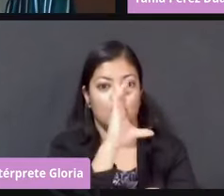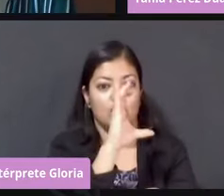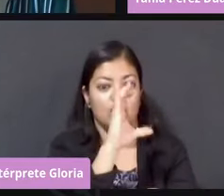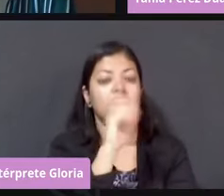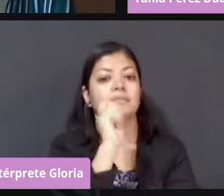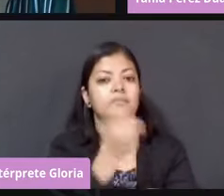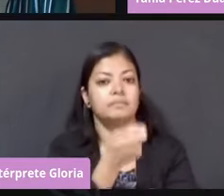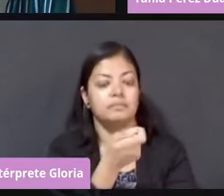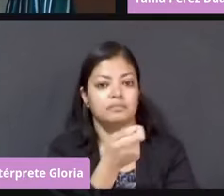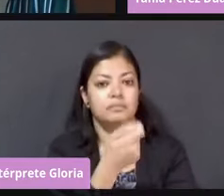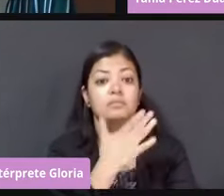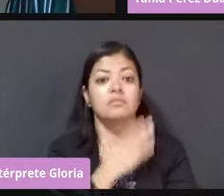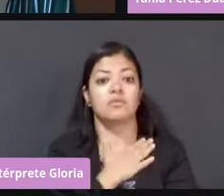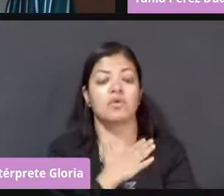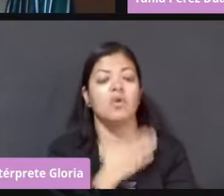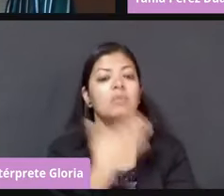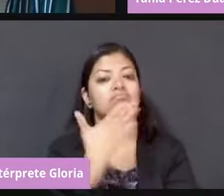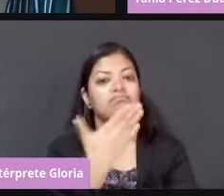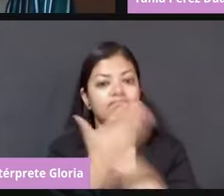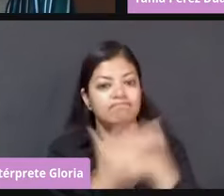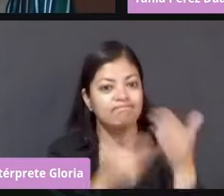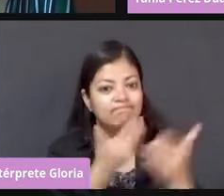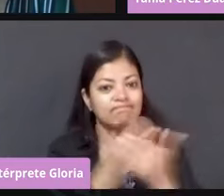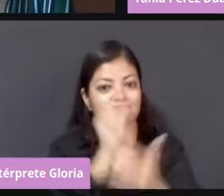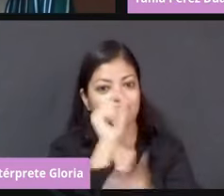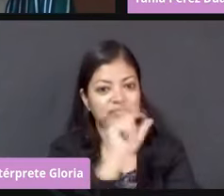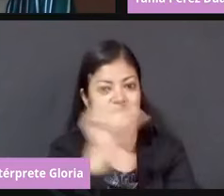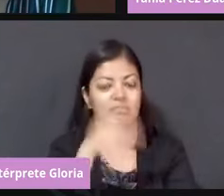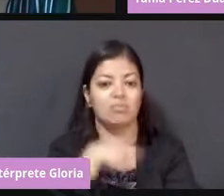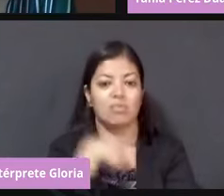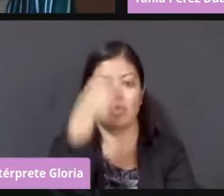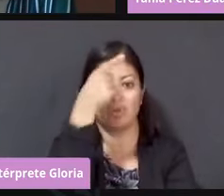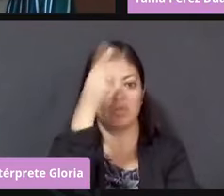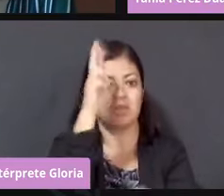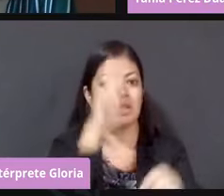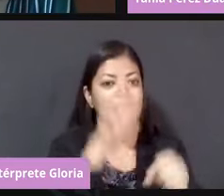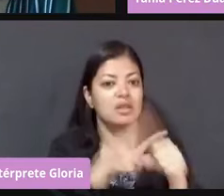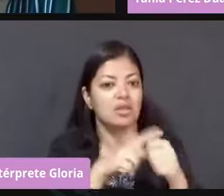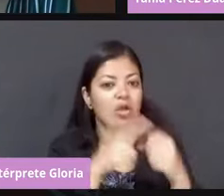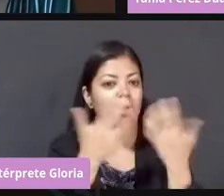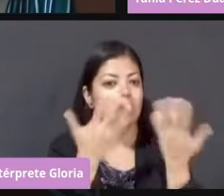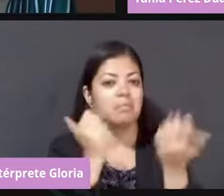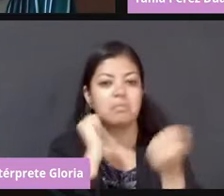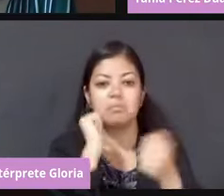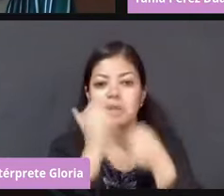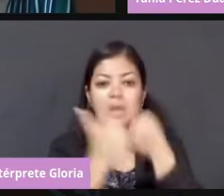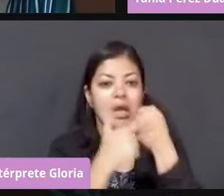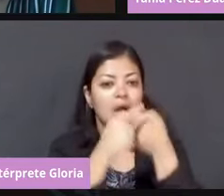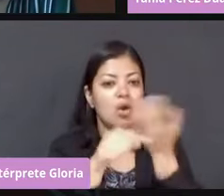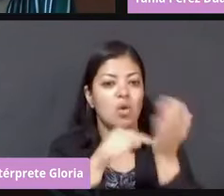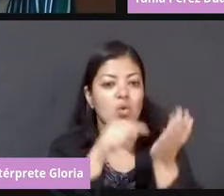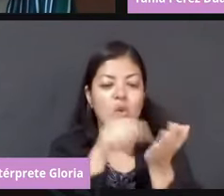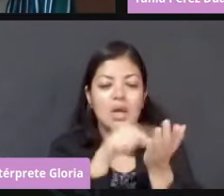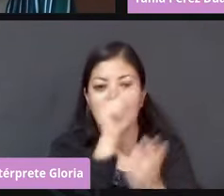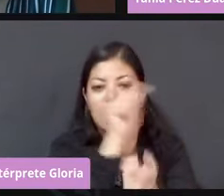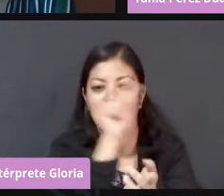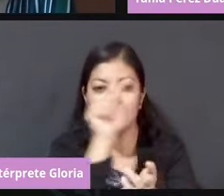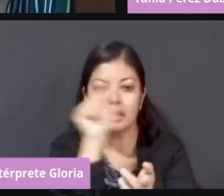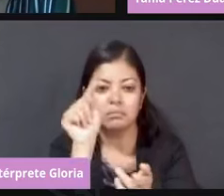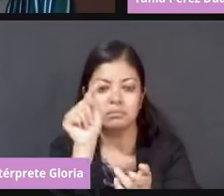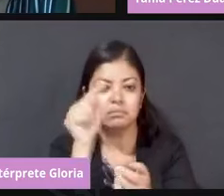es, soy exitoso, o soy director de X lugar, o podemos nombrar varias